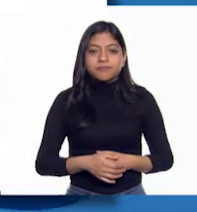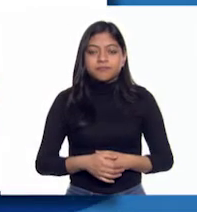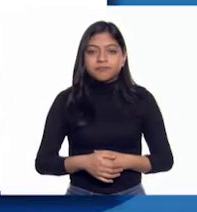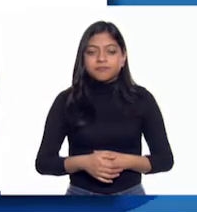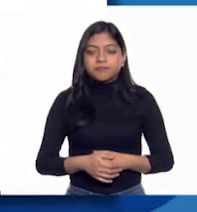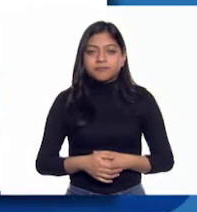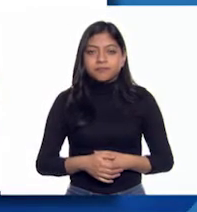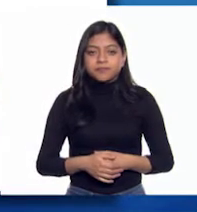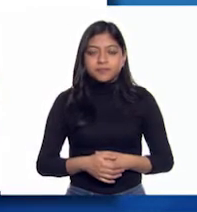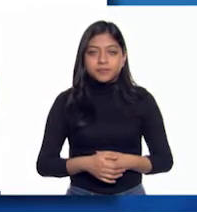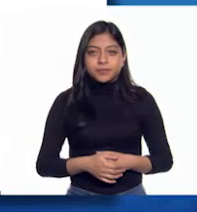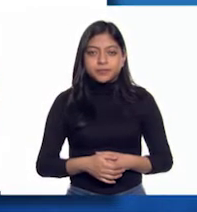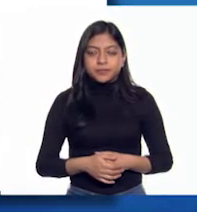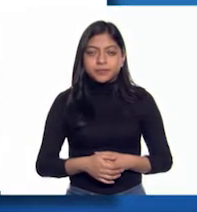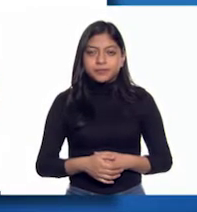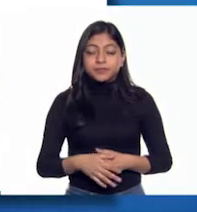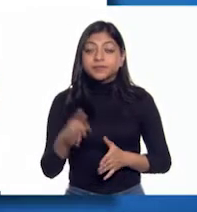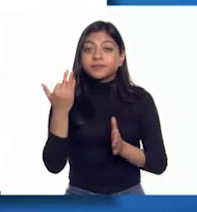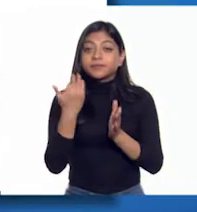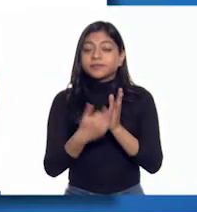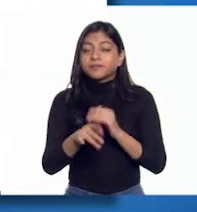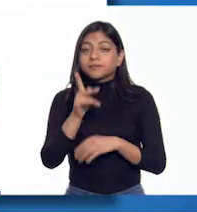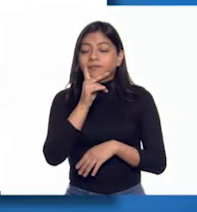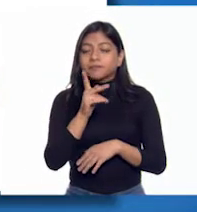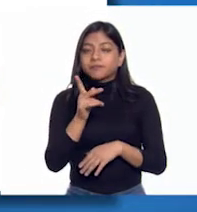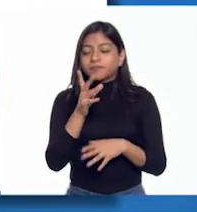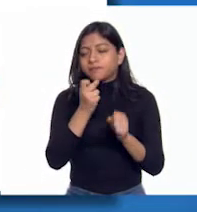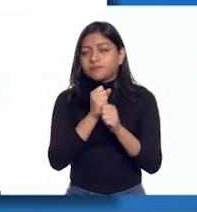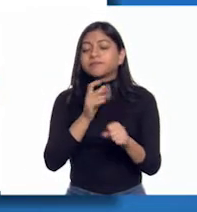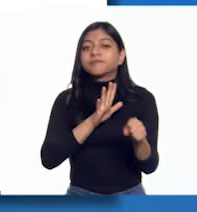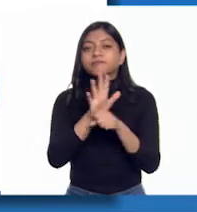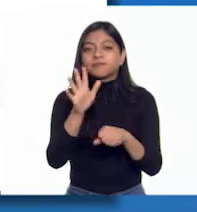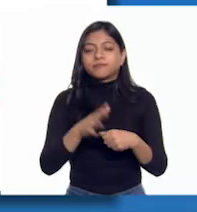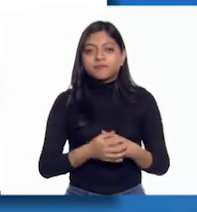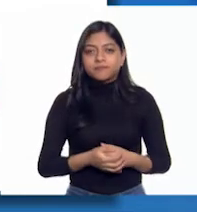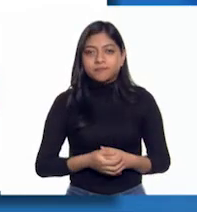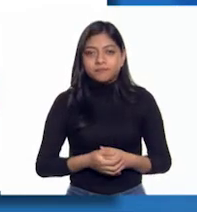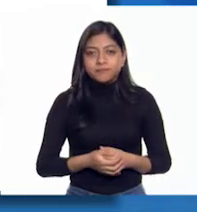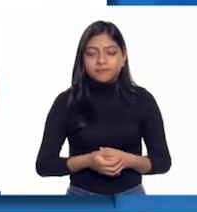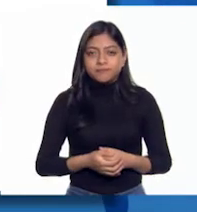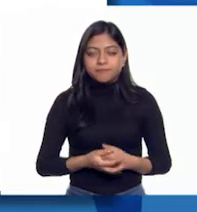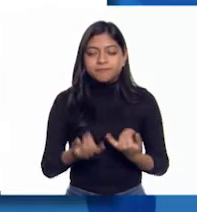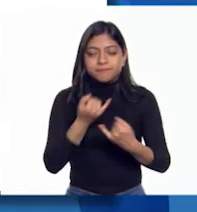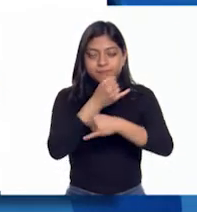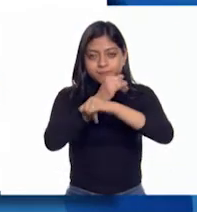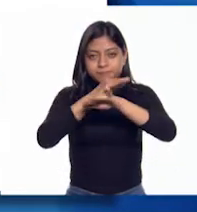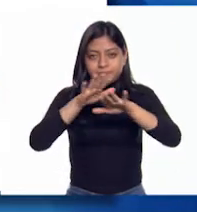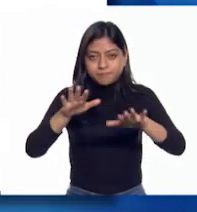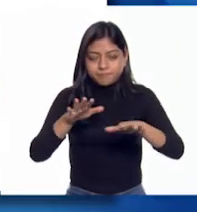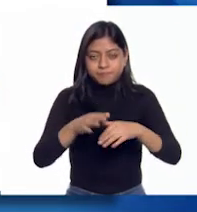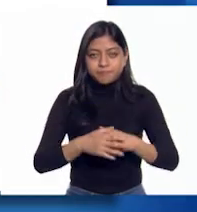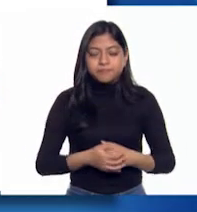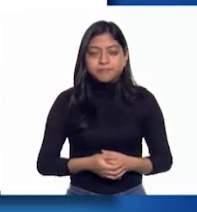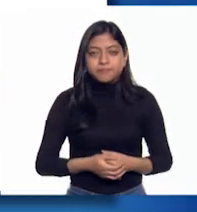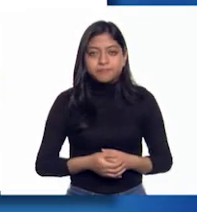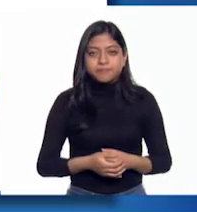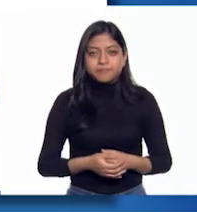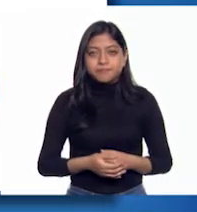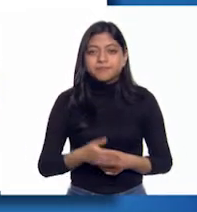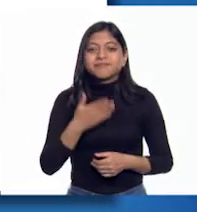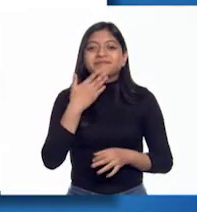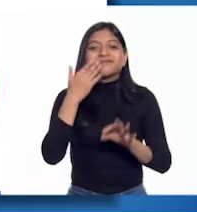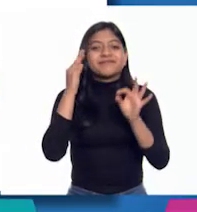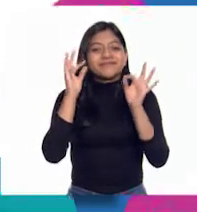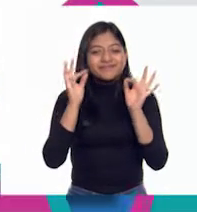Entonces, a ver, pues yo creo que la palabra que hace falta en ese espacio es la palabra información. Muy